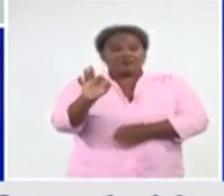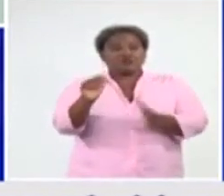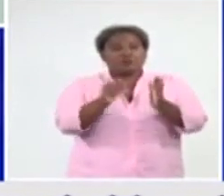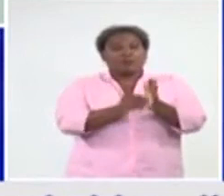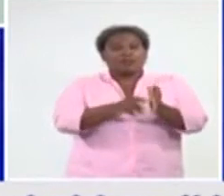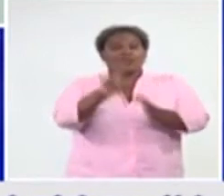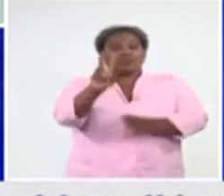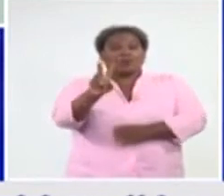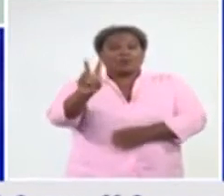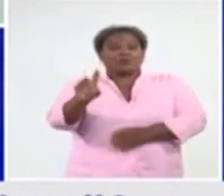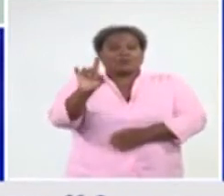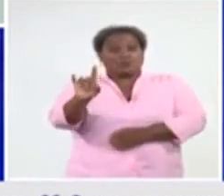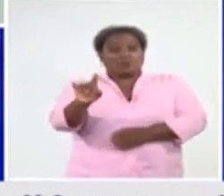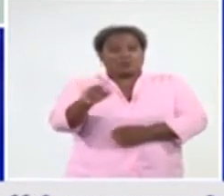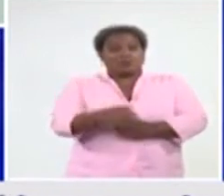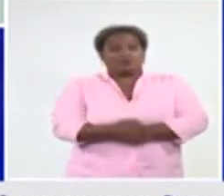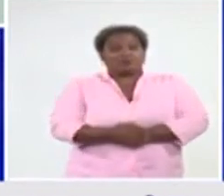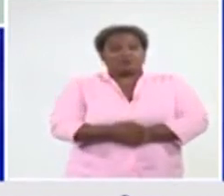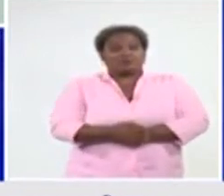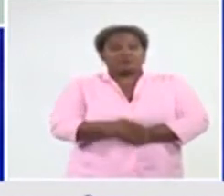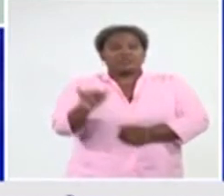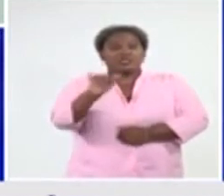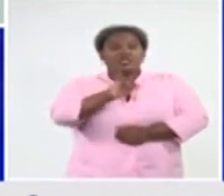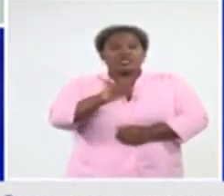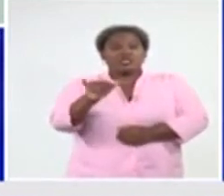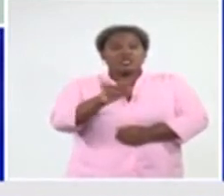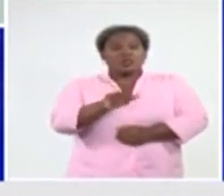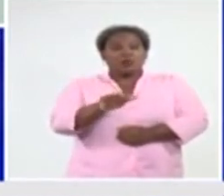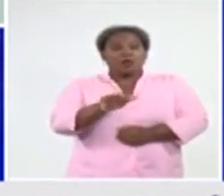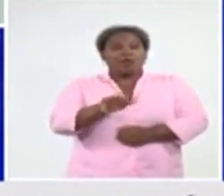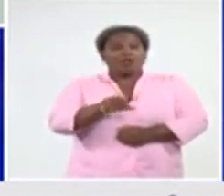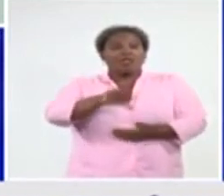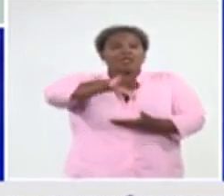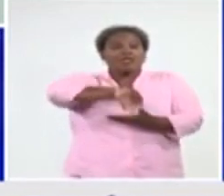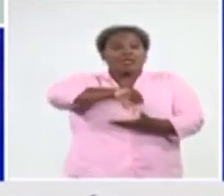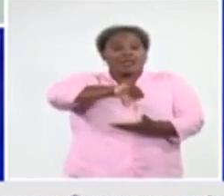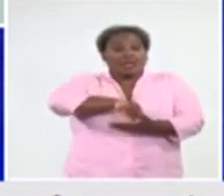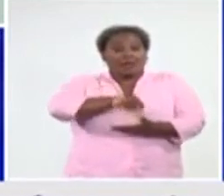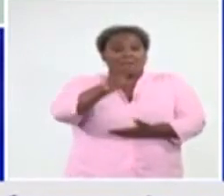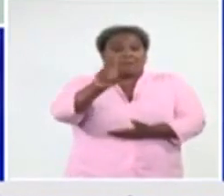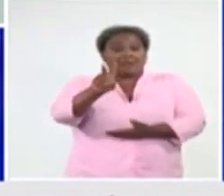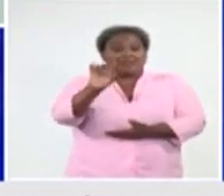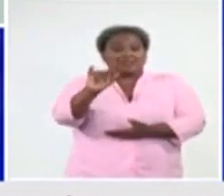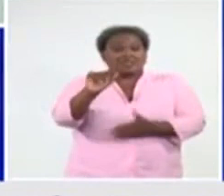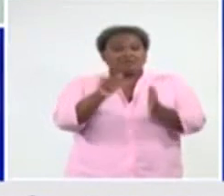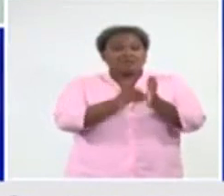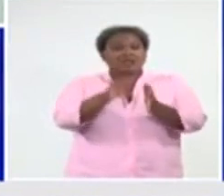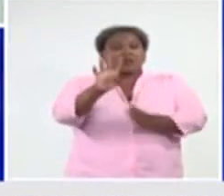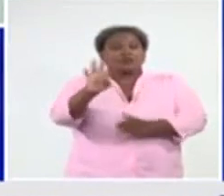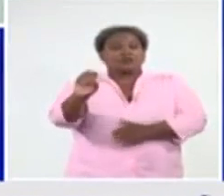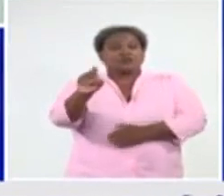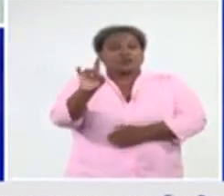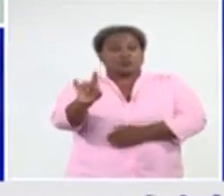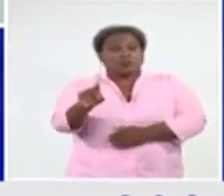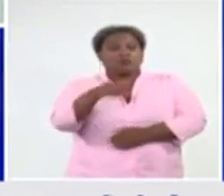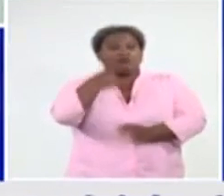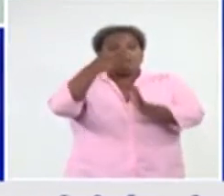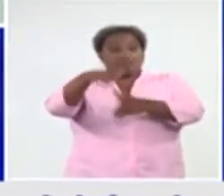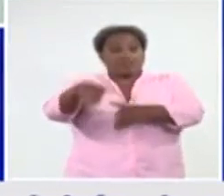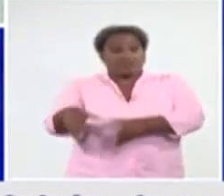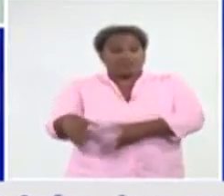28.229, e Irán, que aparece ahí con 26.409. Fallecidos lo tienen a la